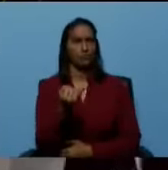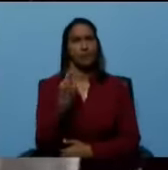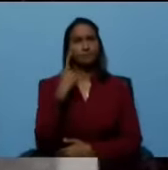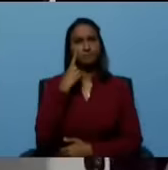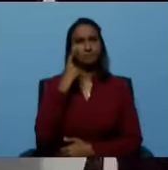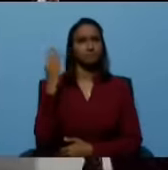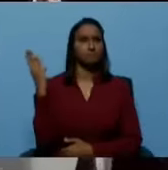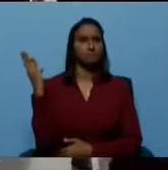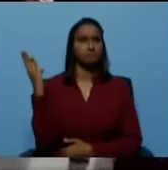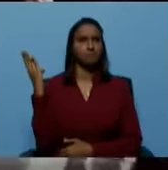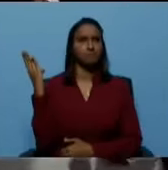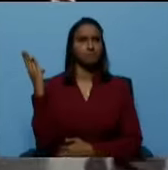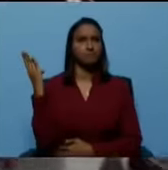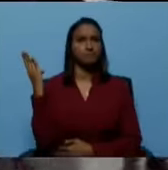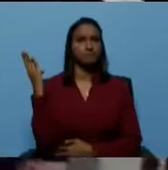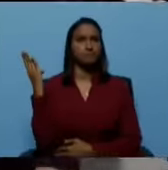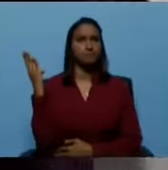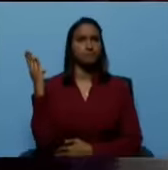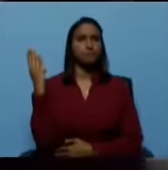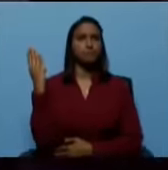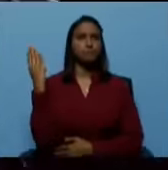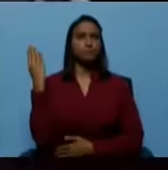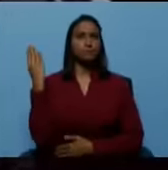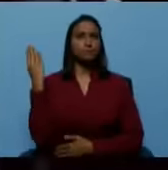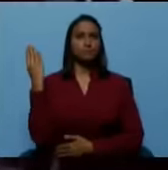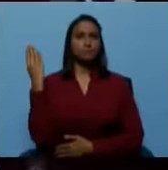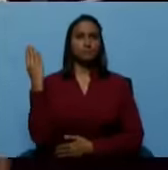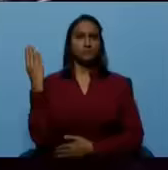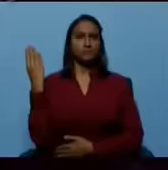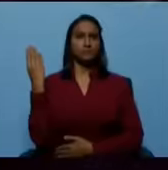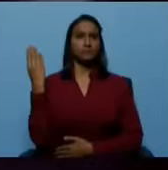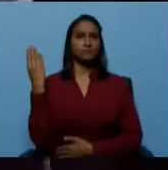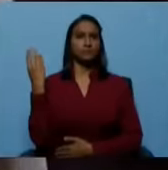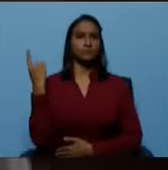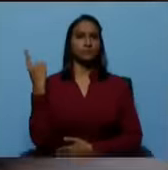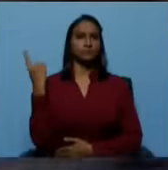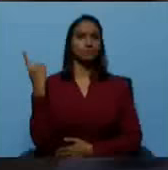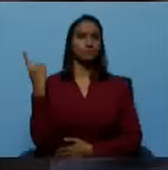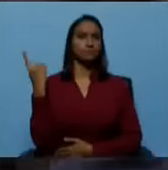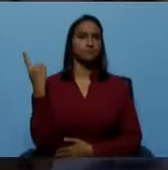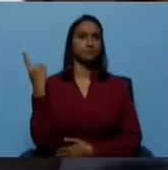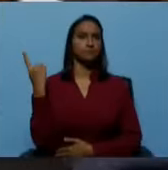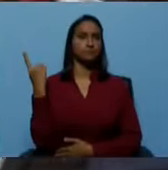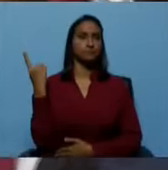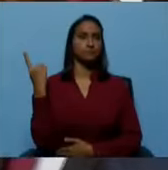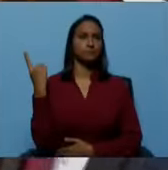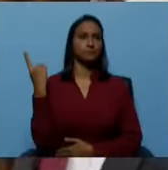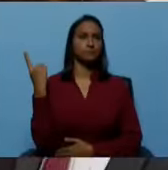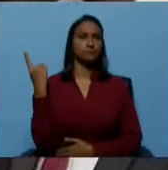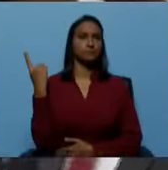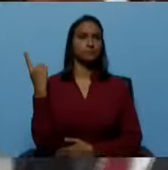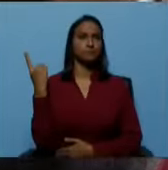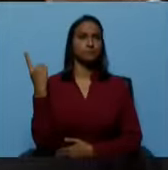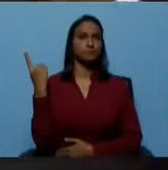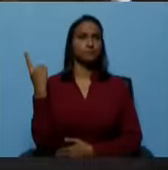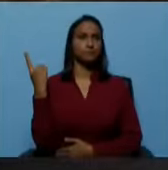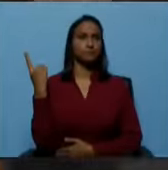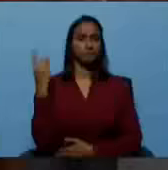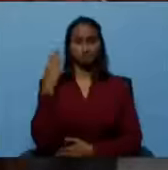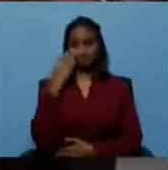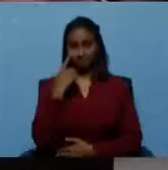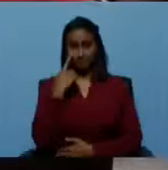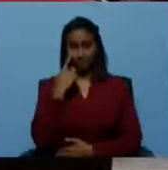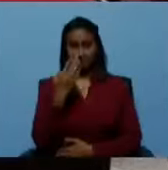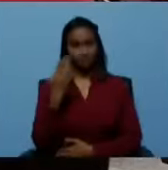de Estado para ingresar a la sala y dar inicio a esta audiencia. Ante la sala electoral del Tribunal Supremo de Justicia